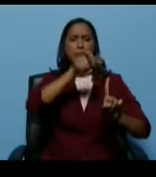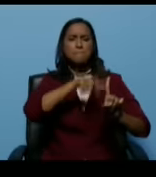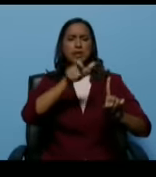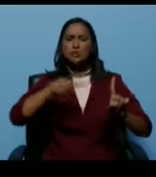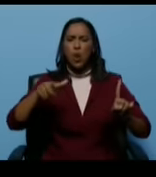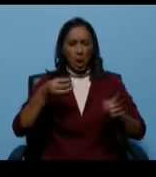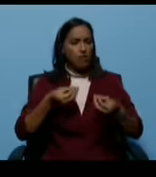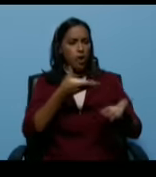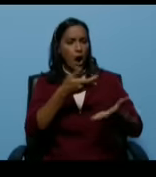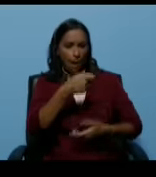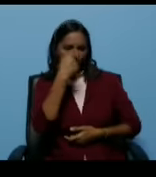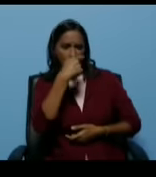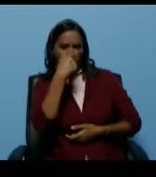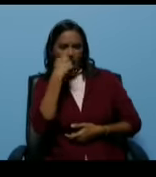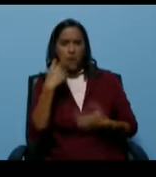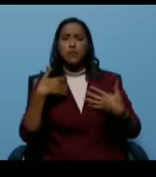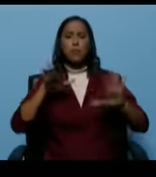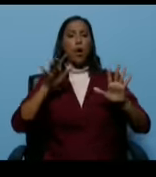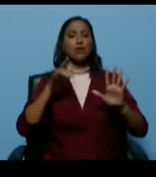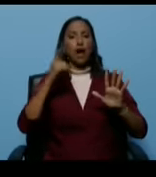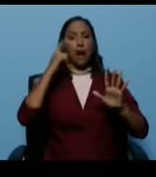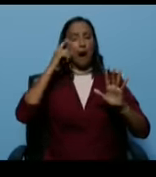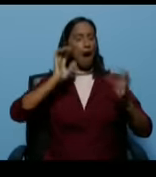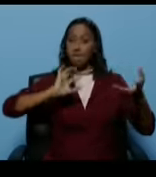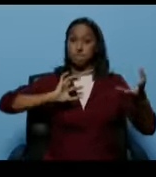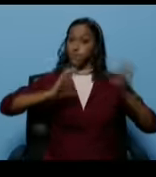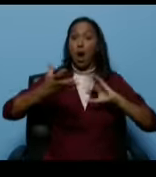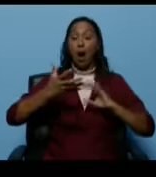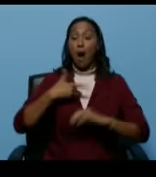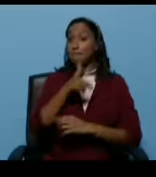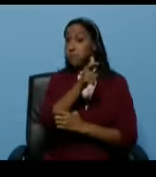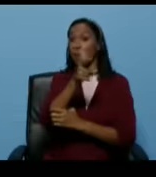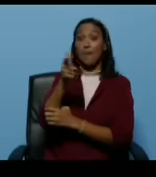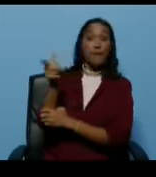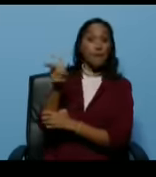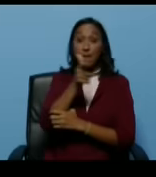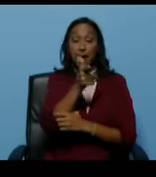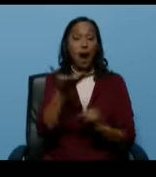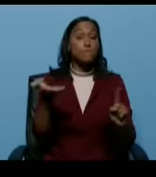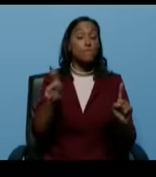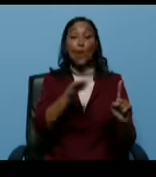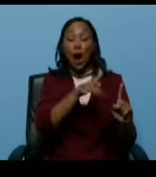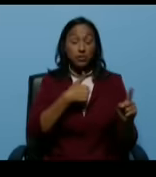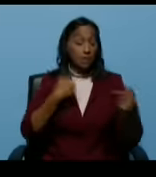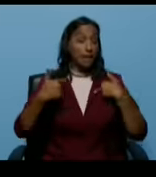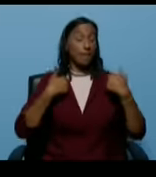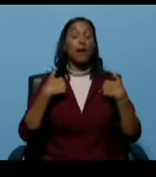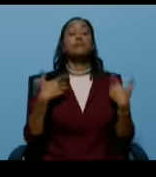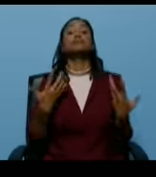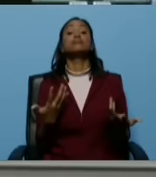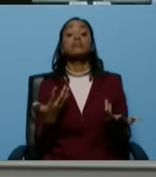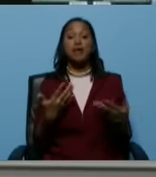pronto disparar, amansarlo, a ocasionar muertos, heridos y luego